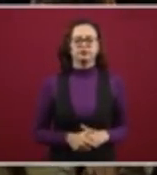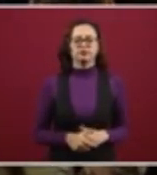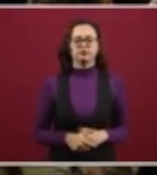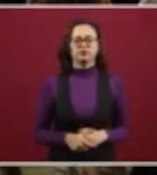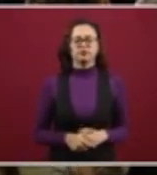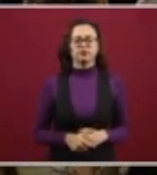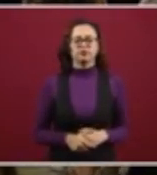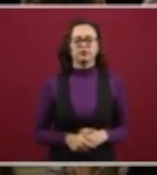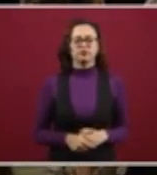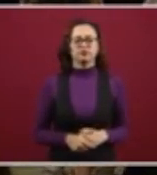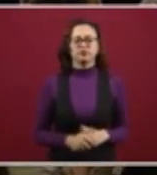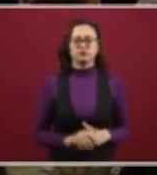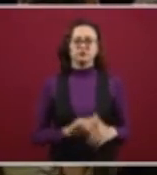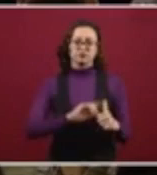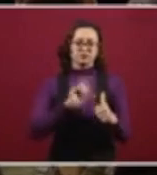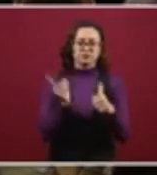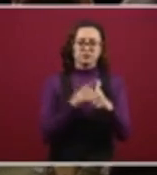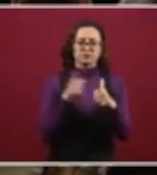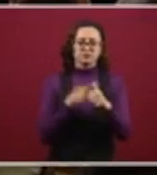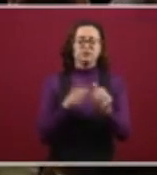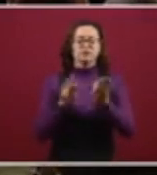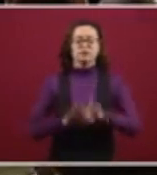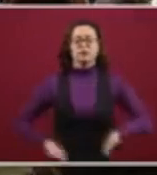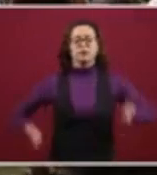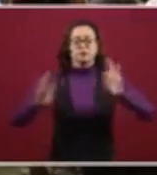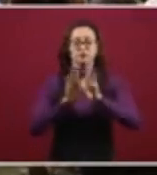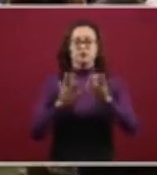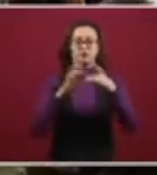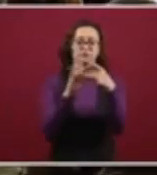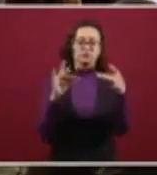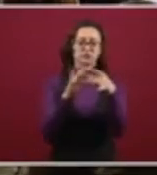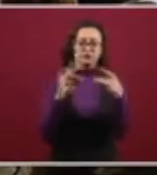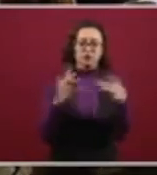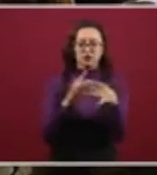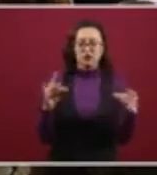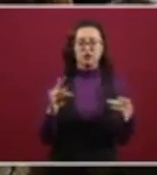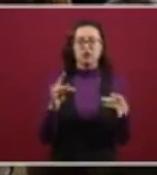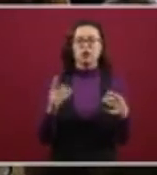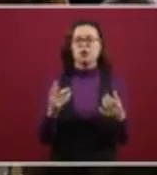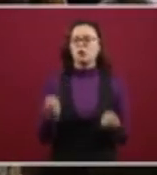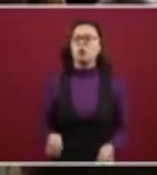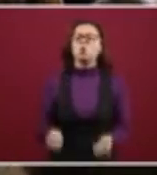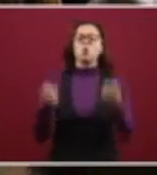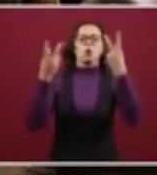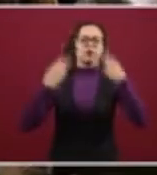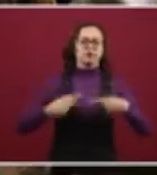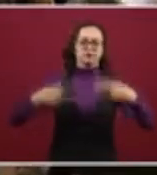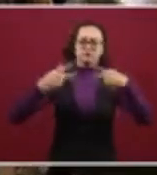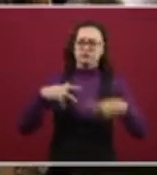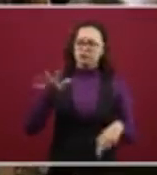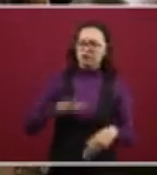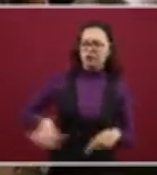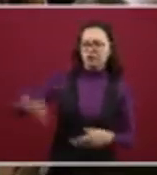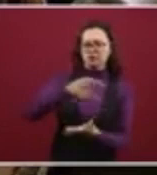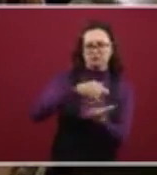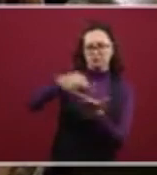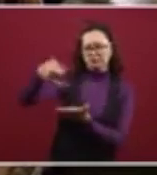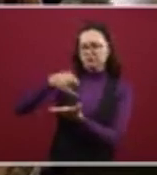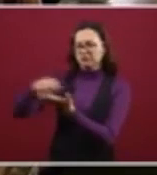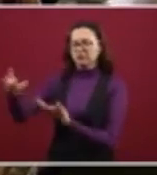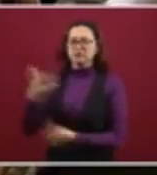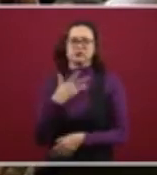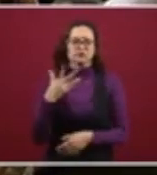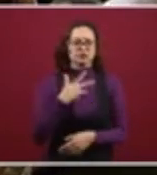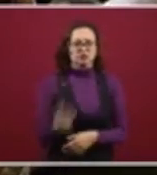En primer lugar, vale señalar que nuestro universo de productores inicialmente, en base a dos padrones que eran parte